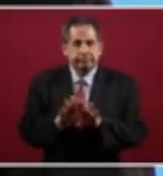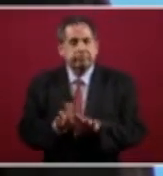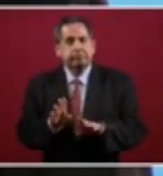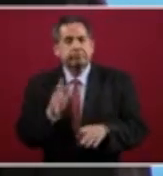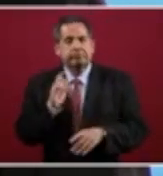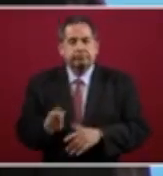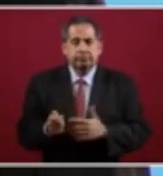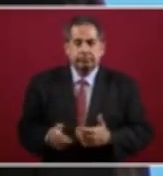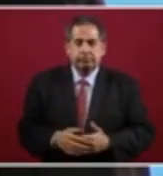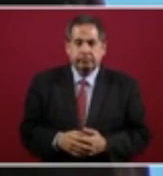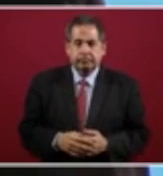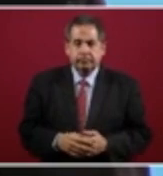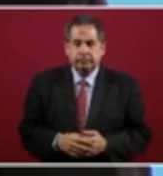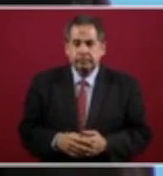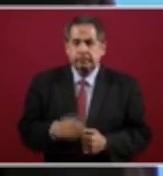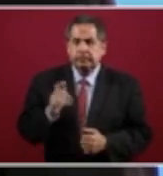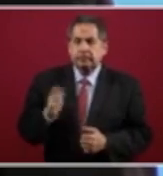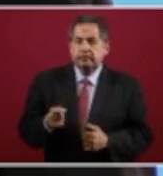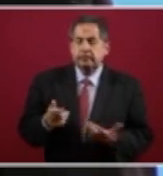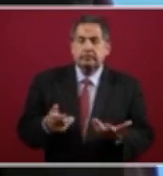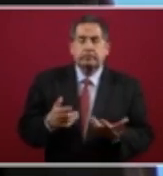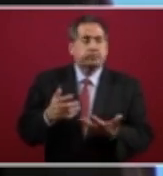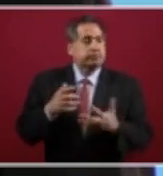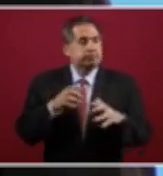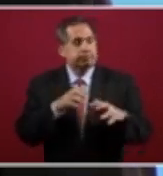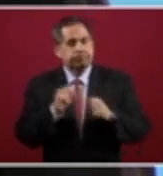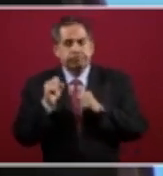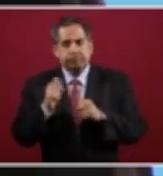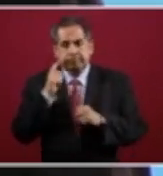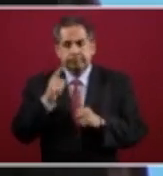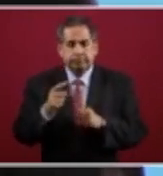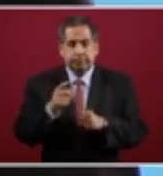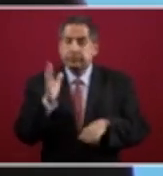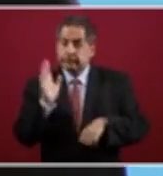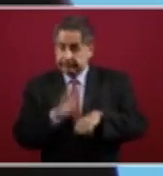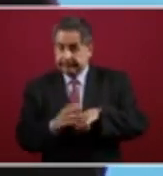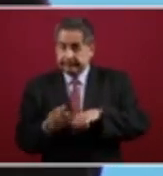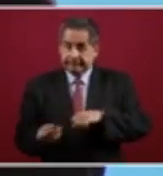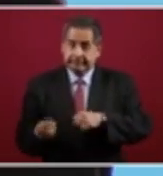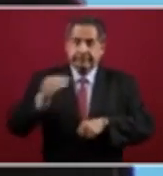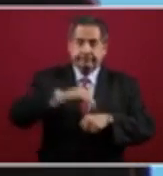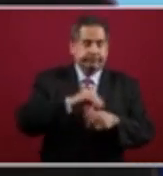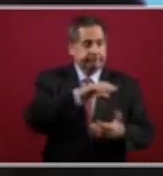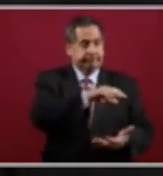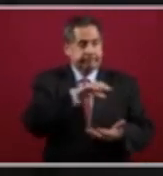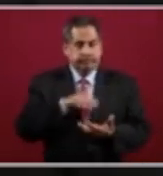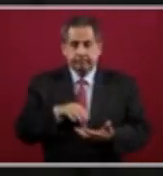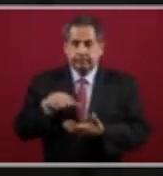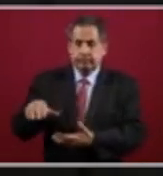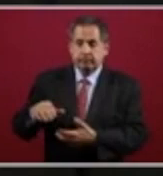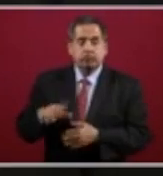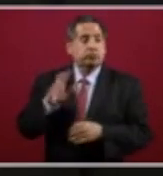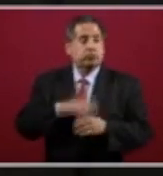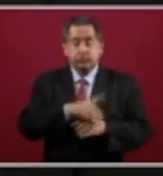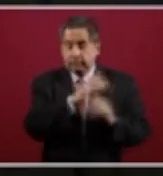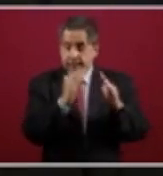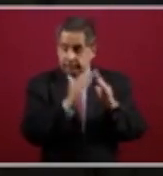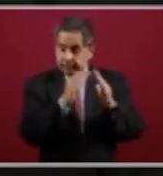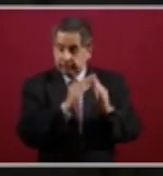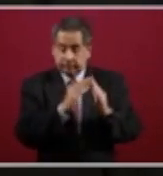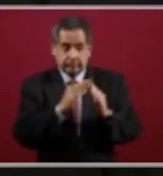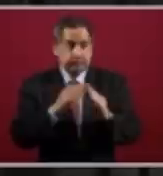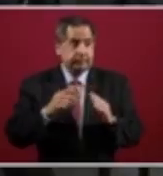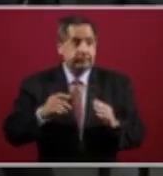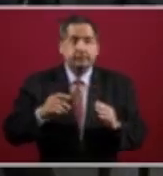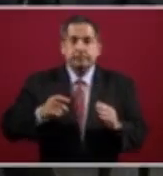forma de obtener un recurso adicional, porque no solo se va a vender esta casa, hay